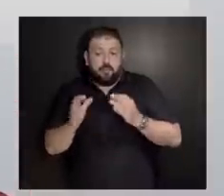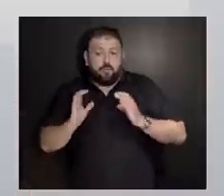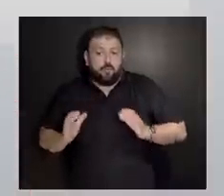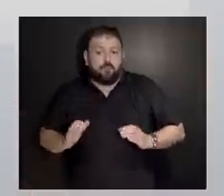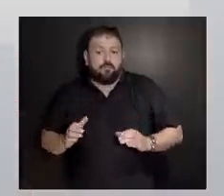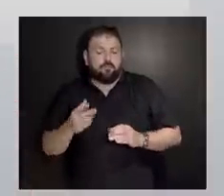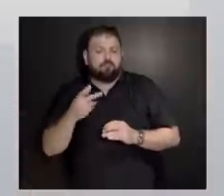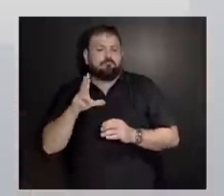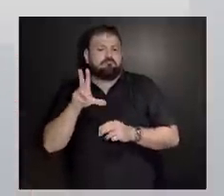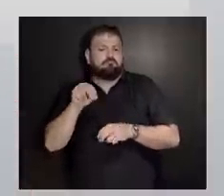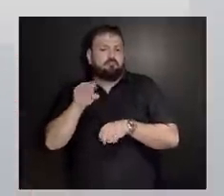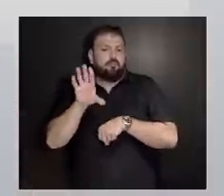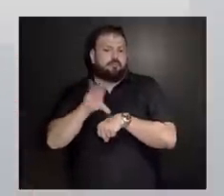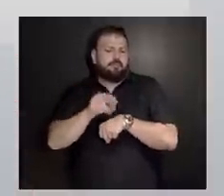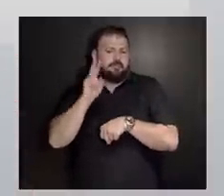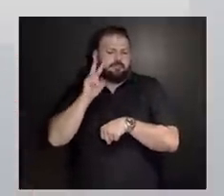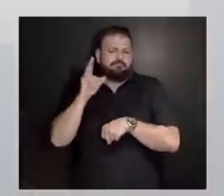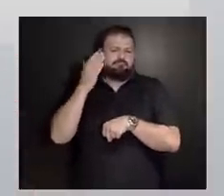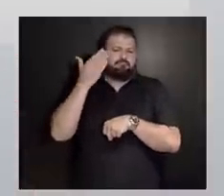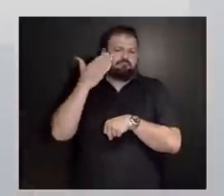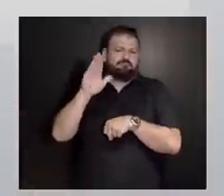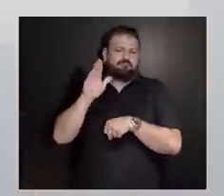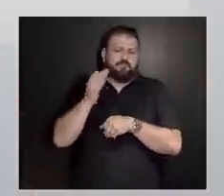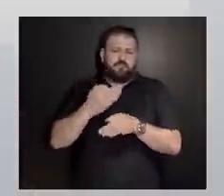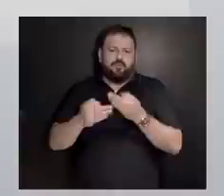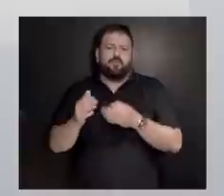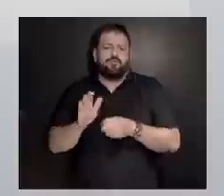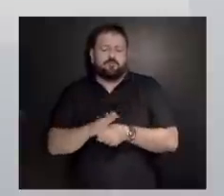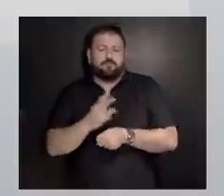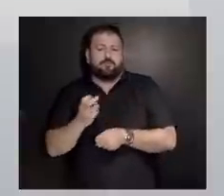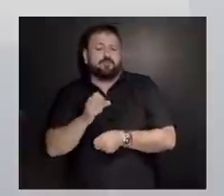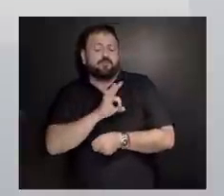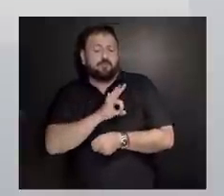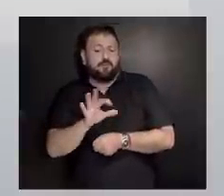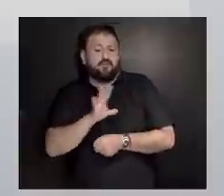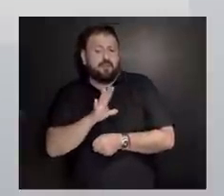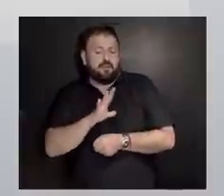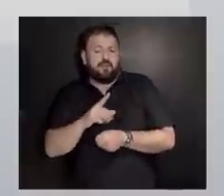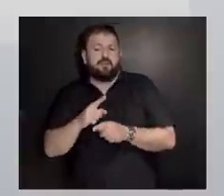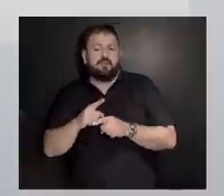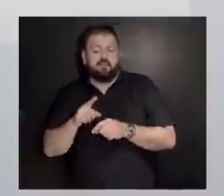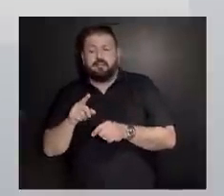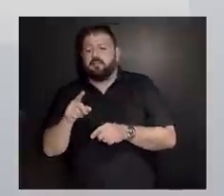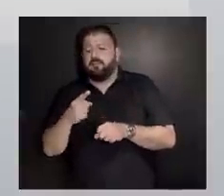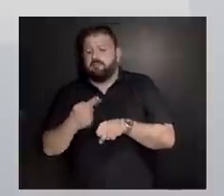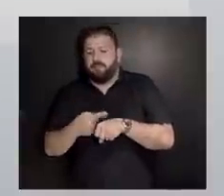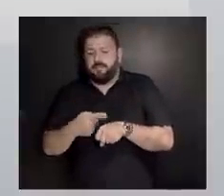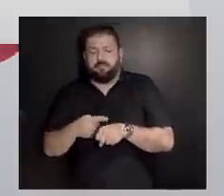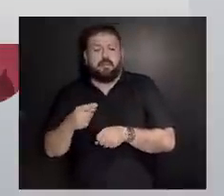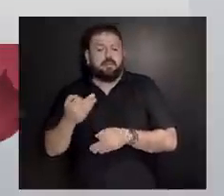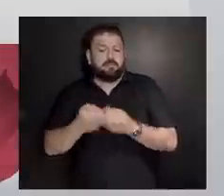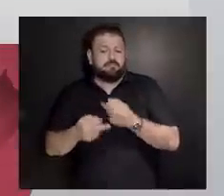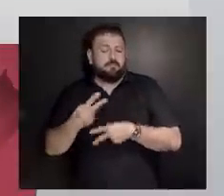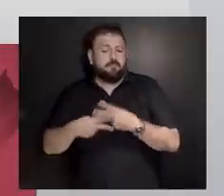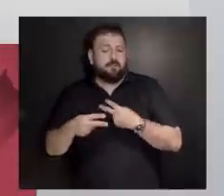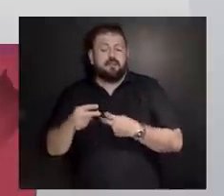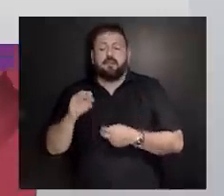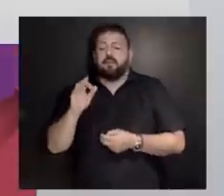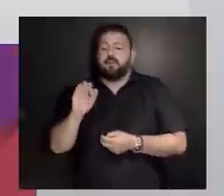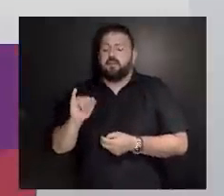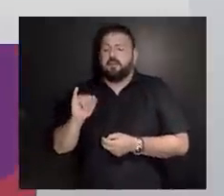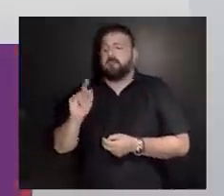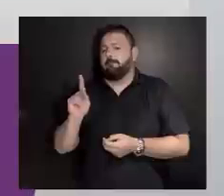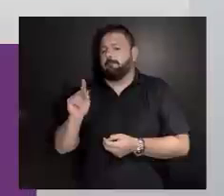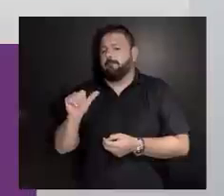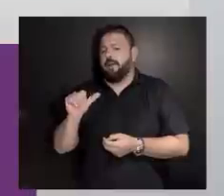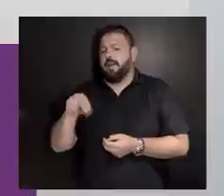el reconocimiento del efecto de la insulina. También enfermedades del páncreas pueden desencadenar la presencia de diabetes. Por